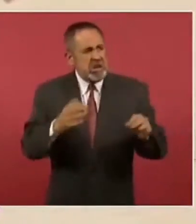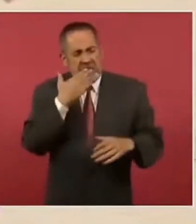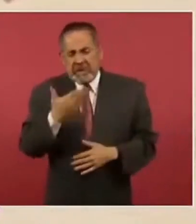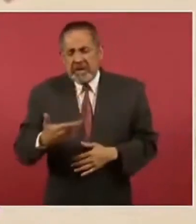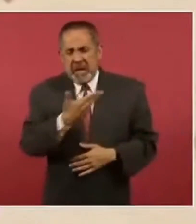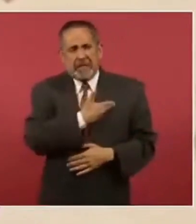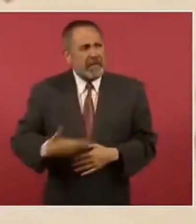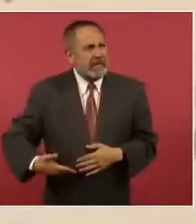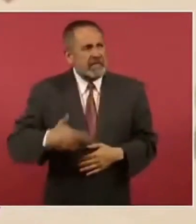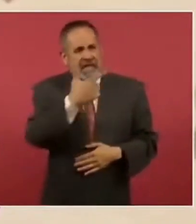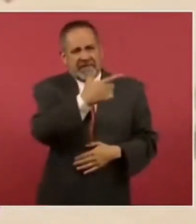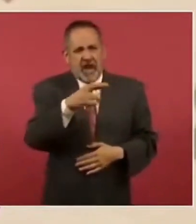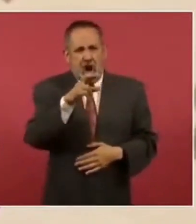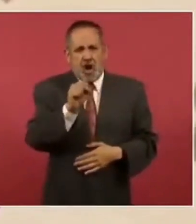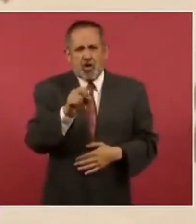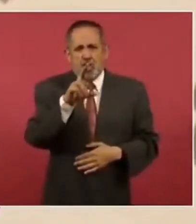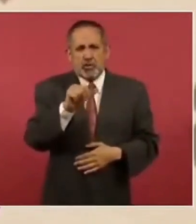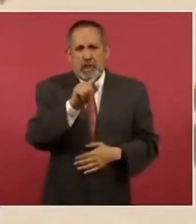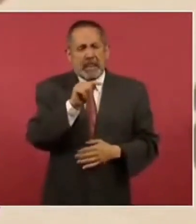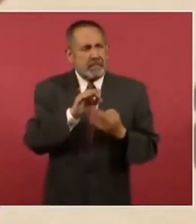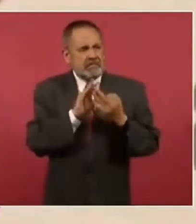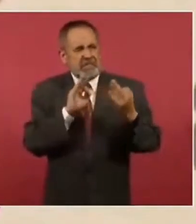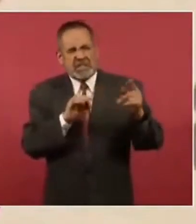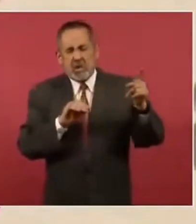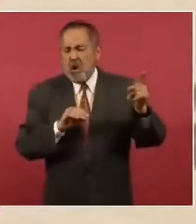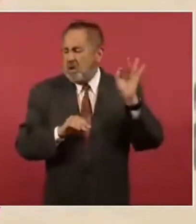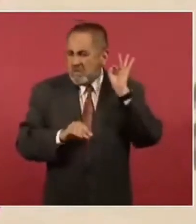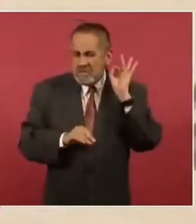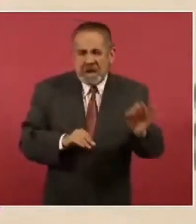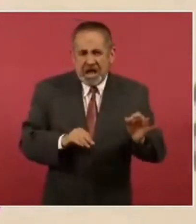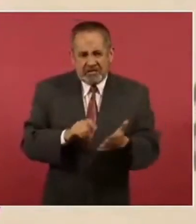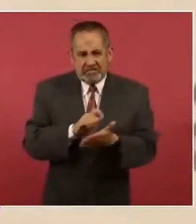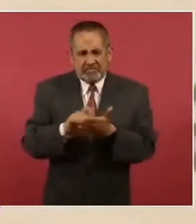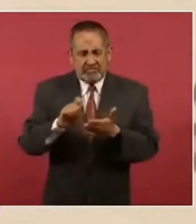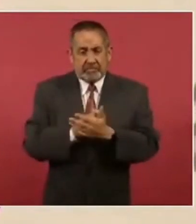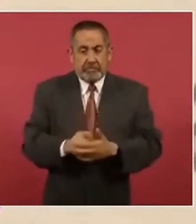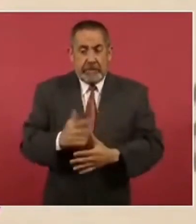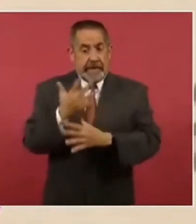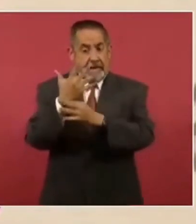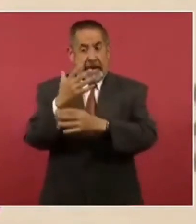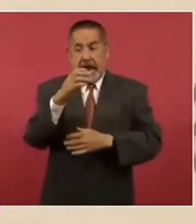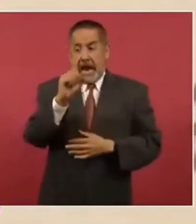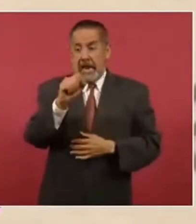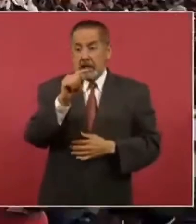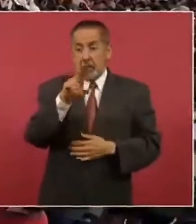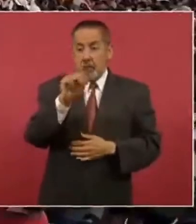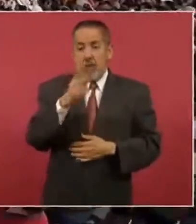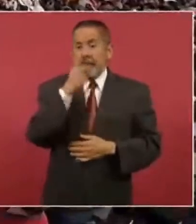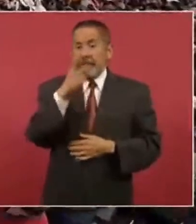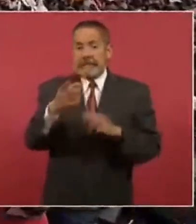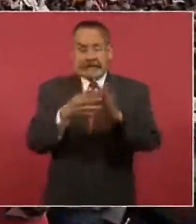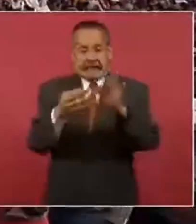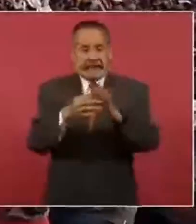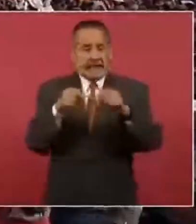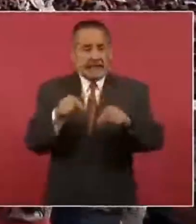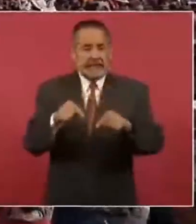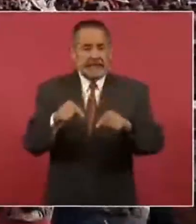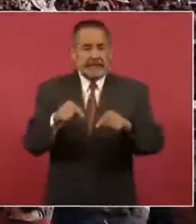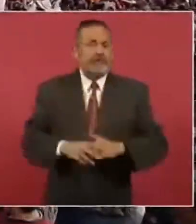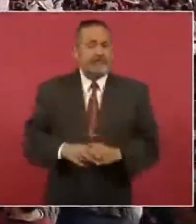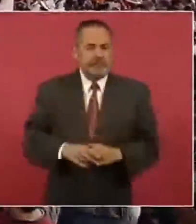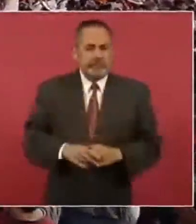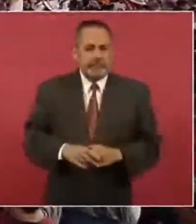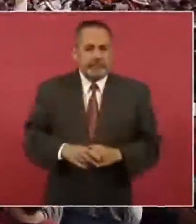presidente del país vecino. Los versos de Cástulo decían: